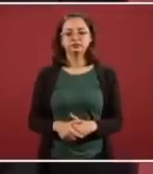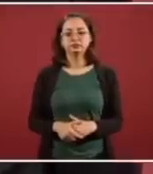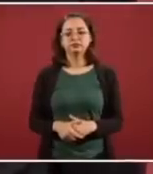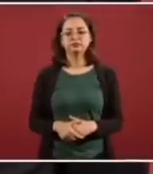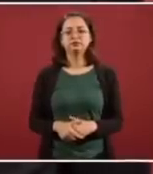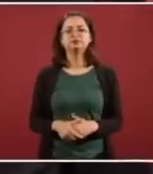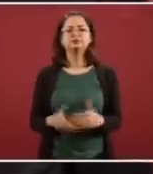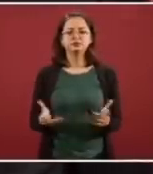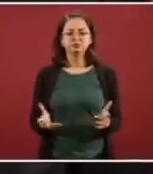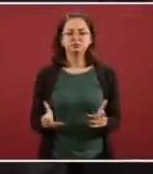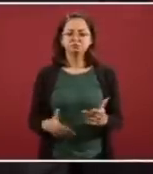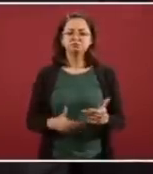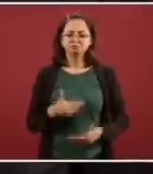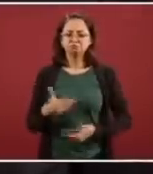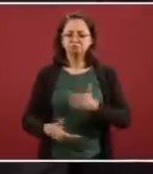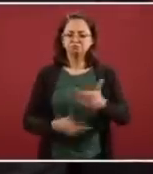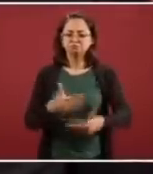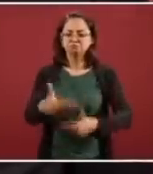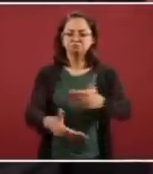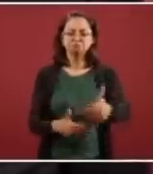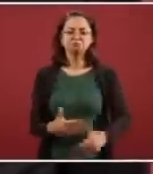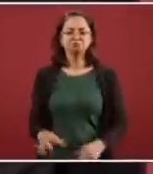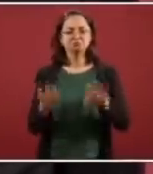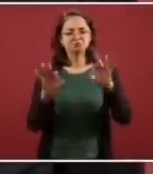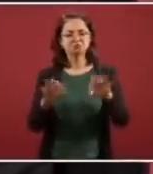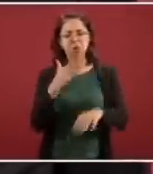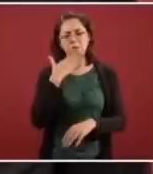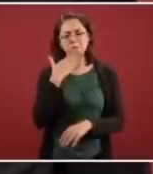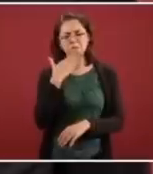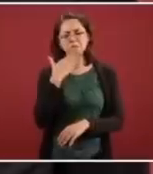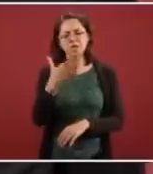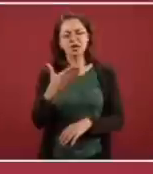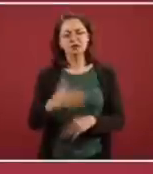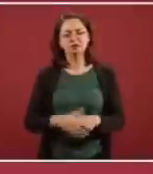Y vamos bien en este